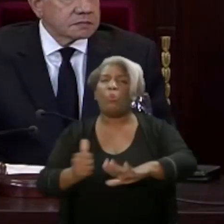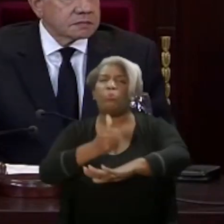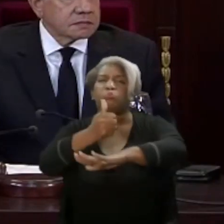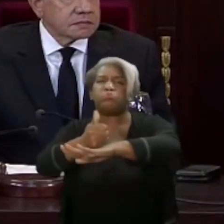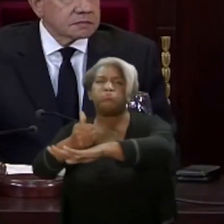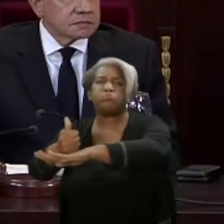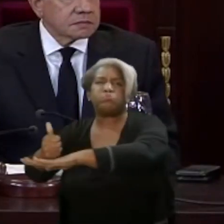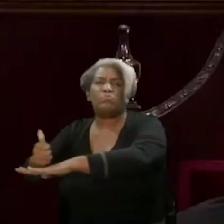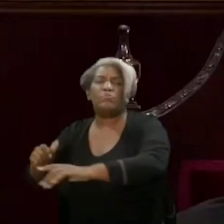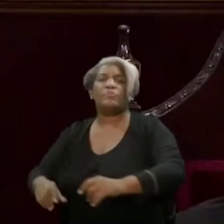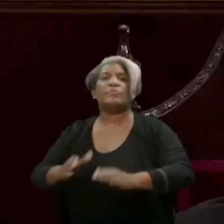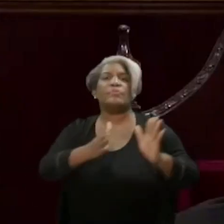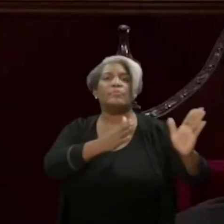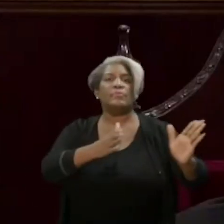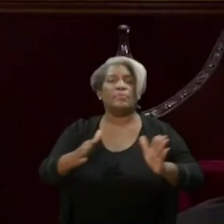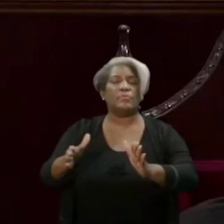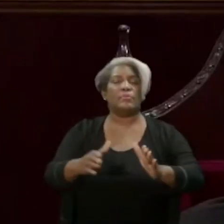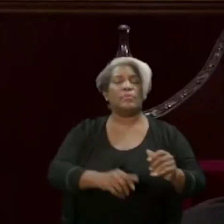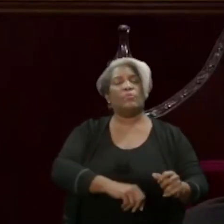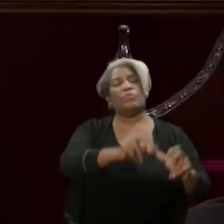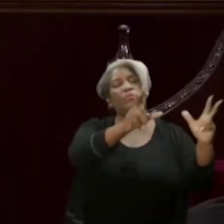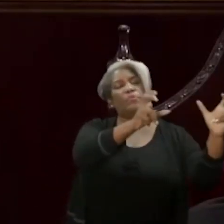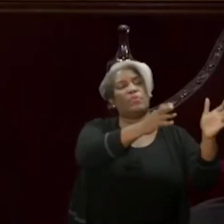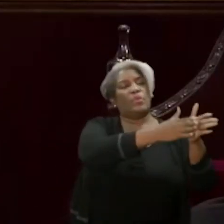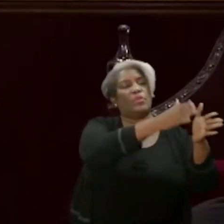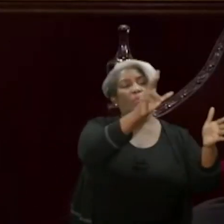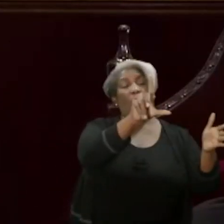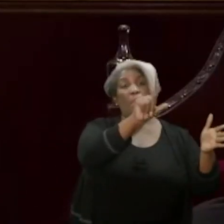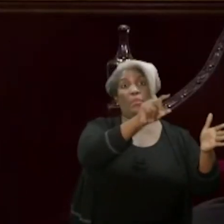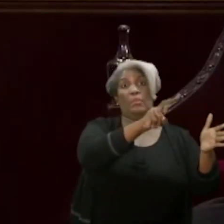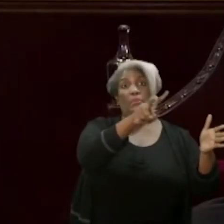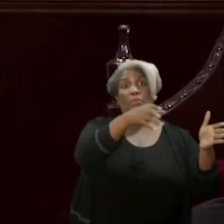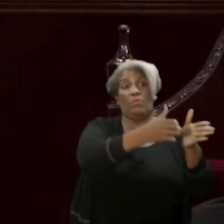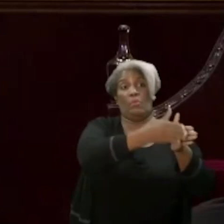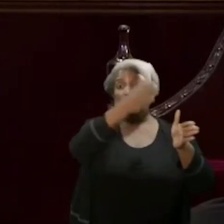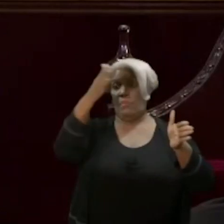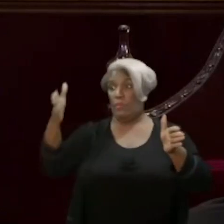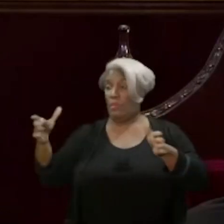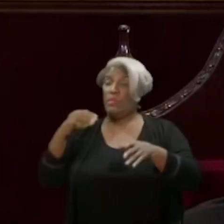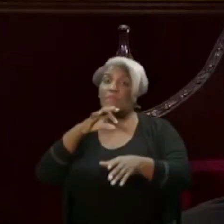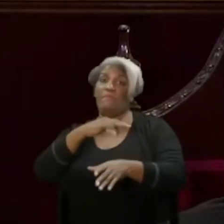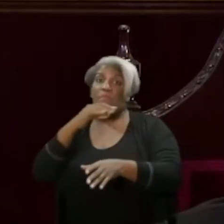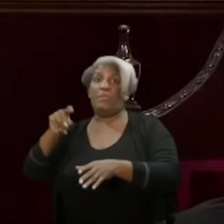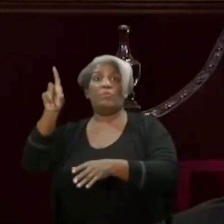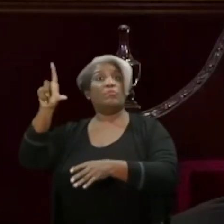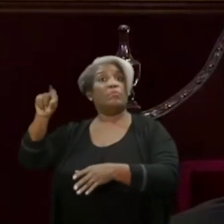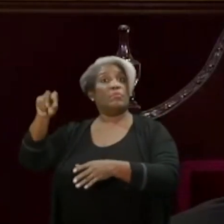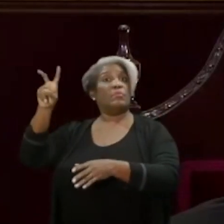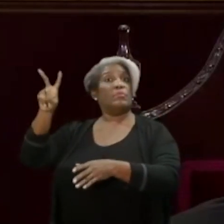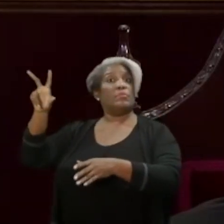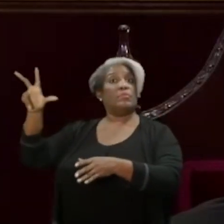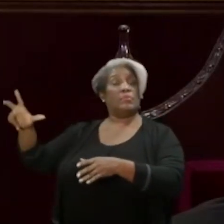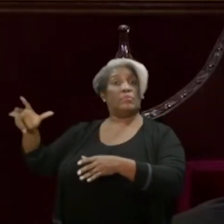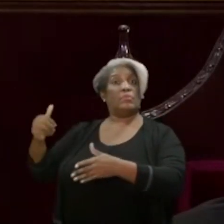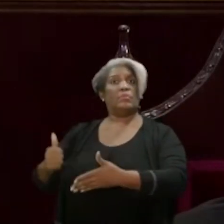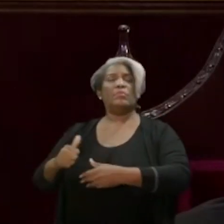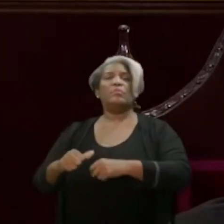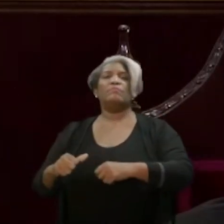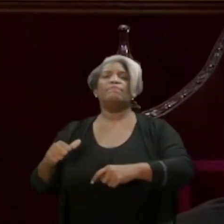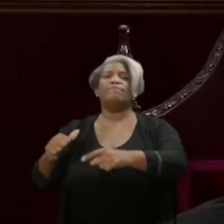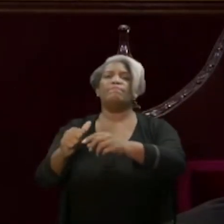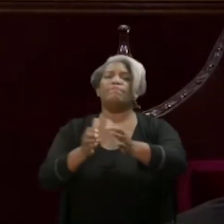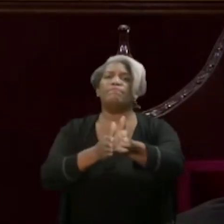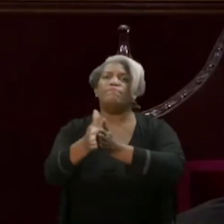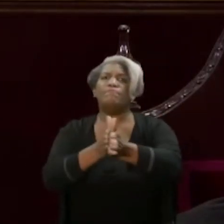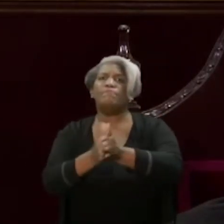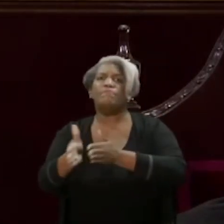enero de 2022 a febrero de 2023 ofreció apoyo a los atletas de altos rendimientos y nuevos valores con una